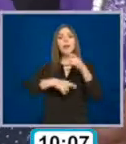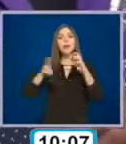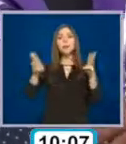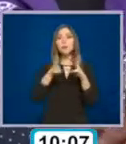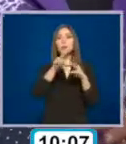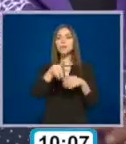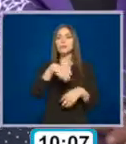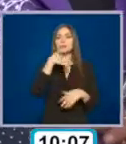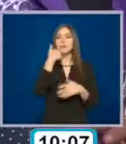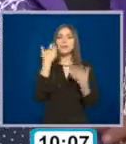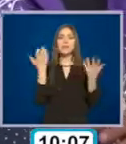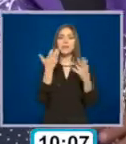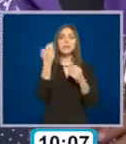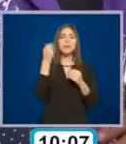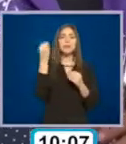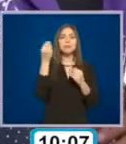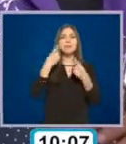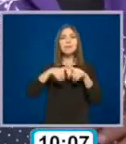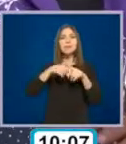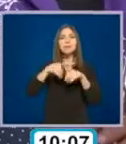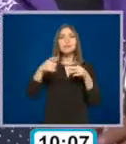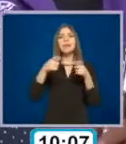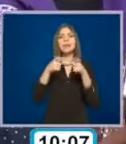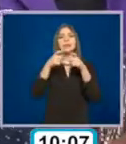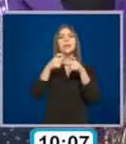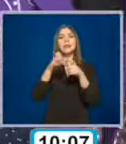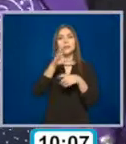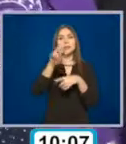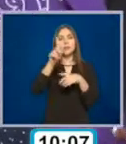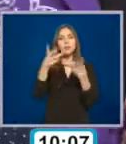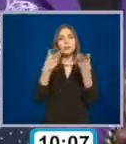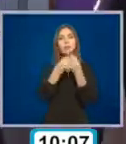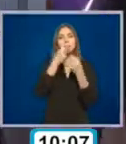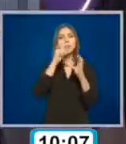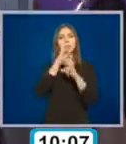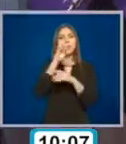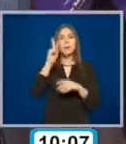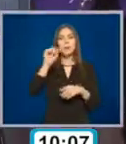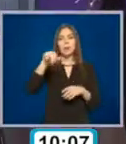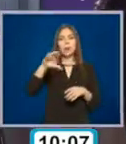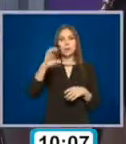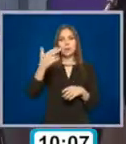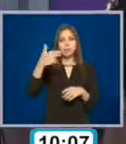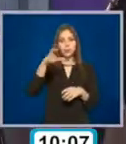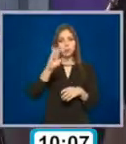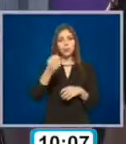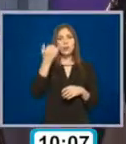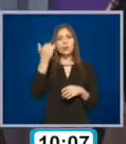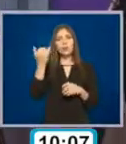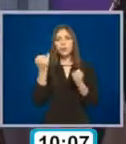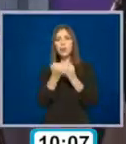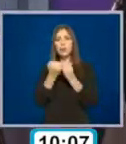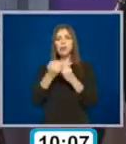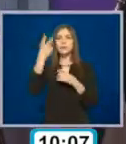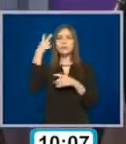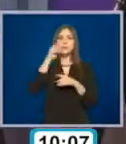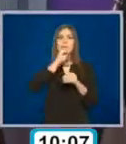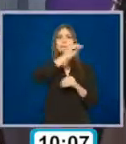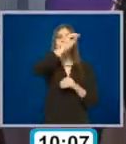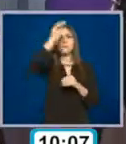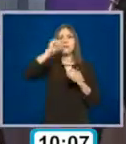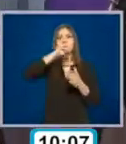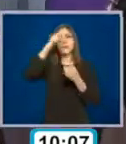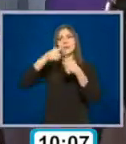todo. Tienes el sencillo con Pancho Uresti, que también lo han estado promocionando por por diferentes partes de la República Mexicana.